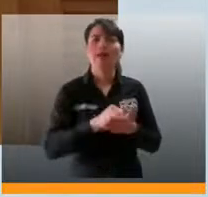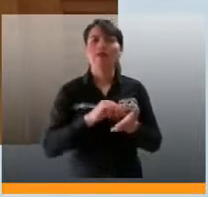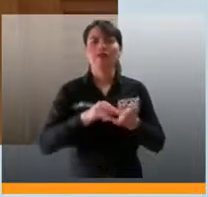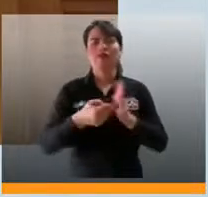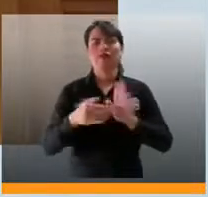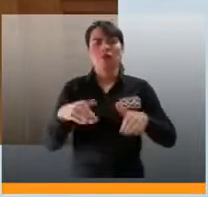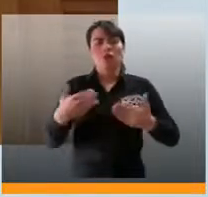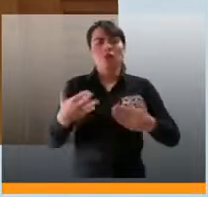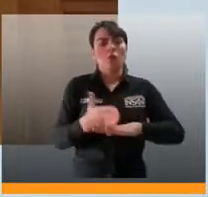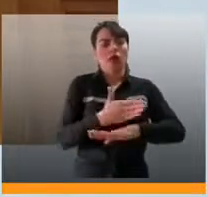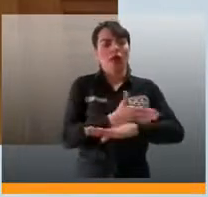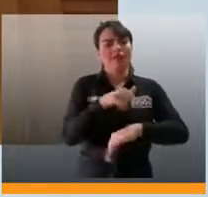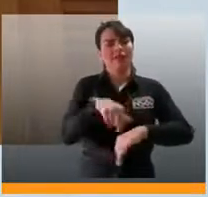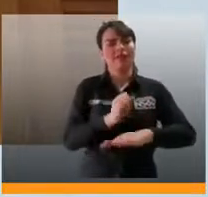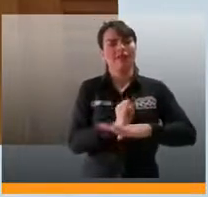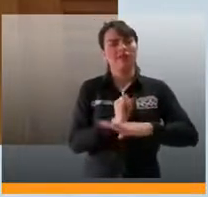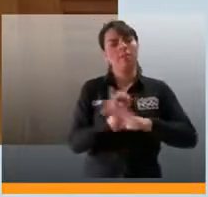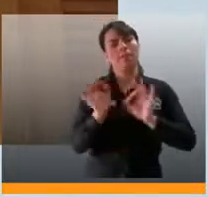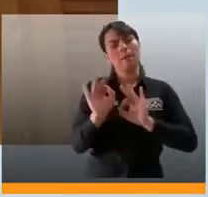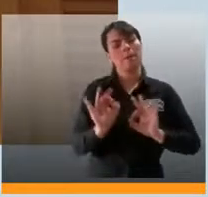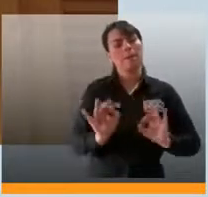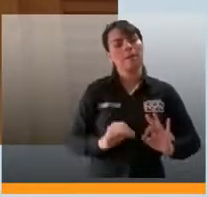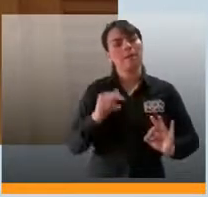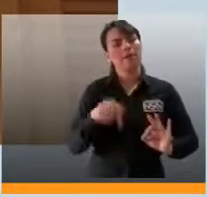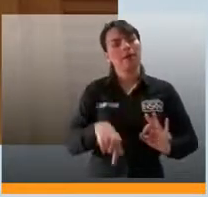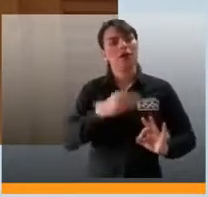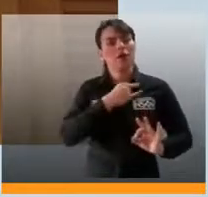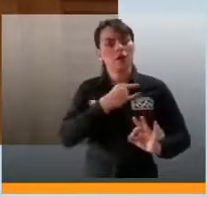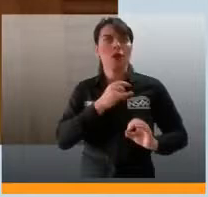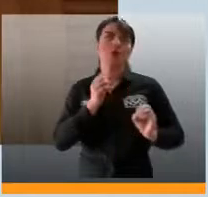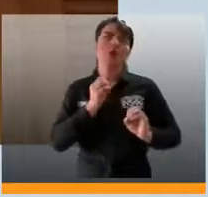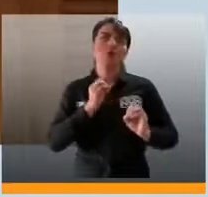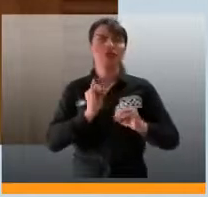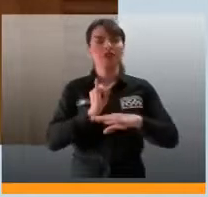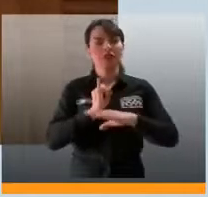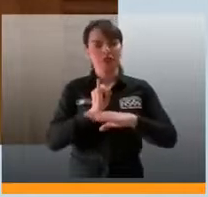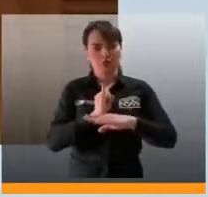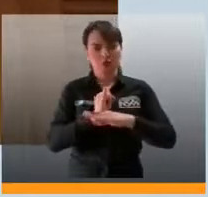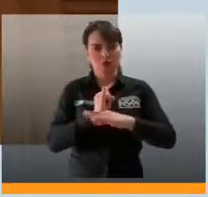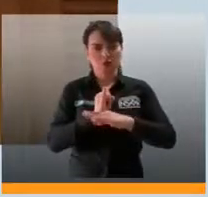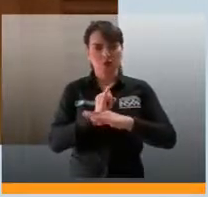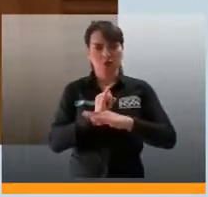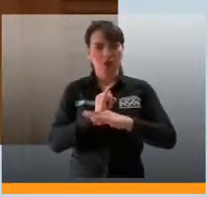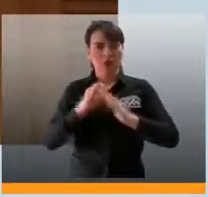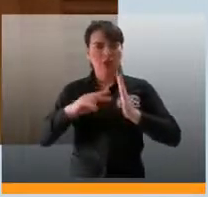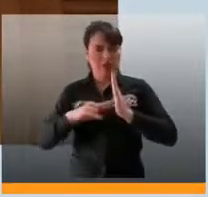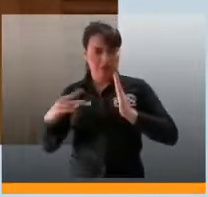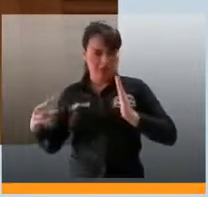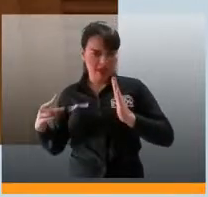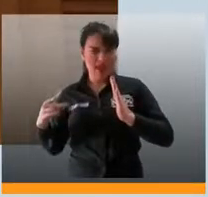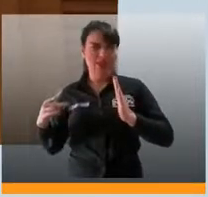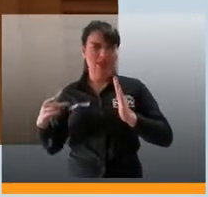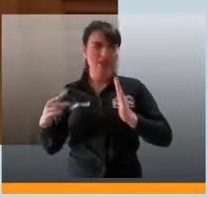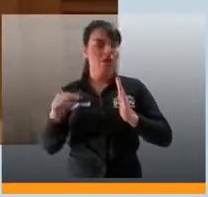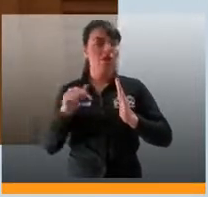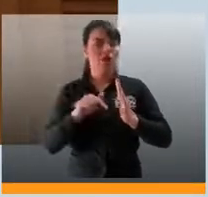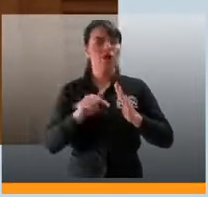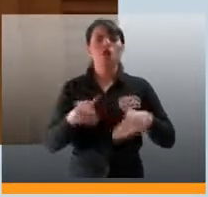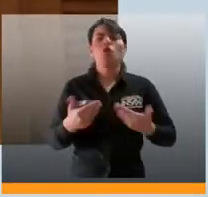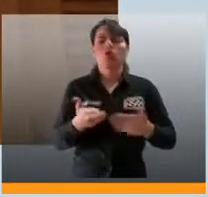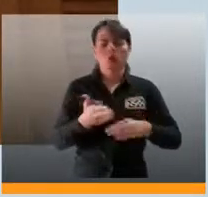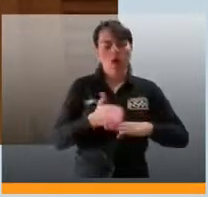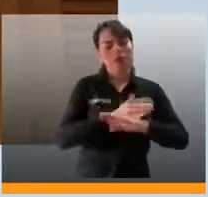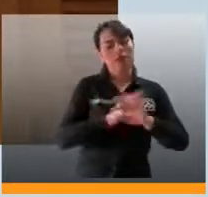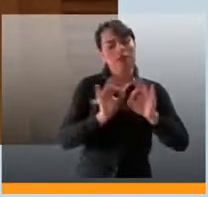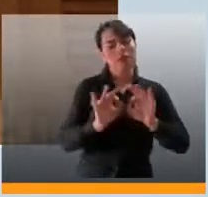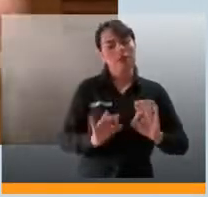dirección institucional una universidad, una institución técnica, una ITTU, para una universidad